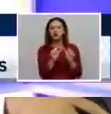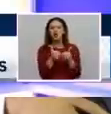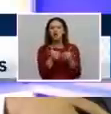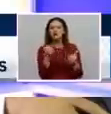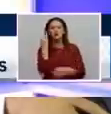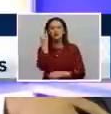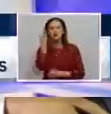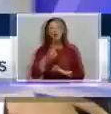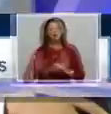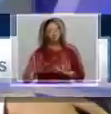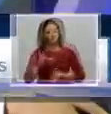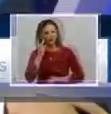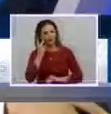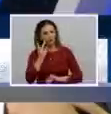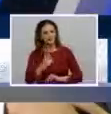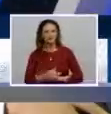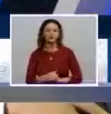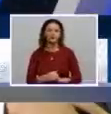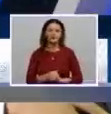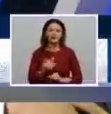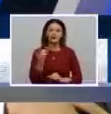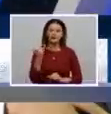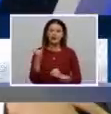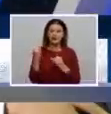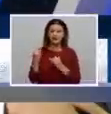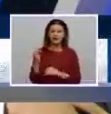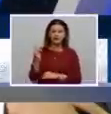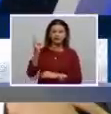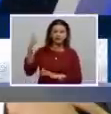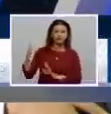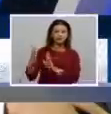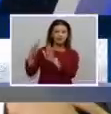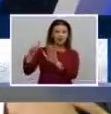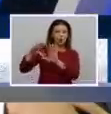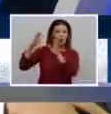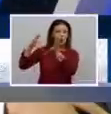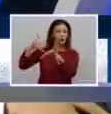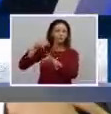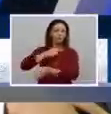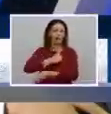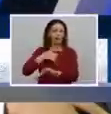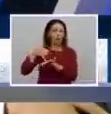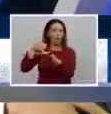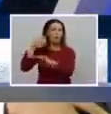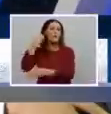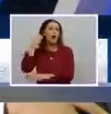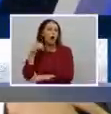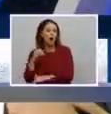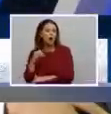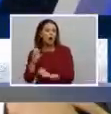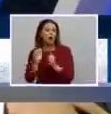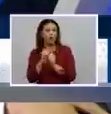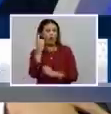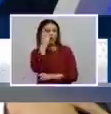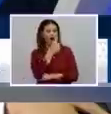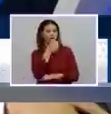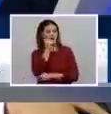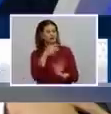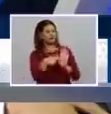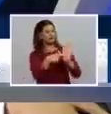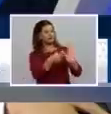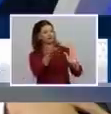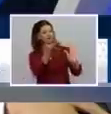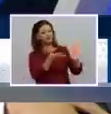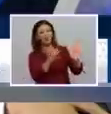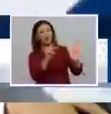ideas la Selección Nacional de Costa Rica. Si estamos de cara a una Copa Oro, don Luis Fernando Suárez, con la cara de ayer, no puede